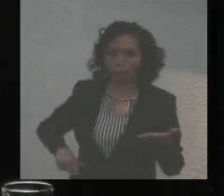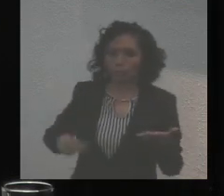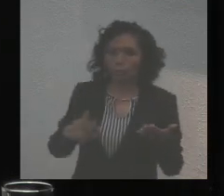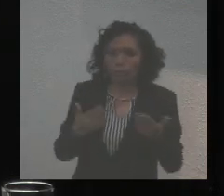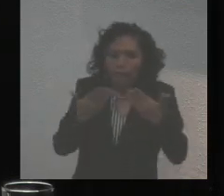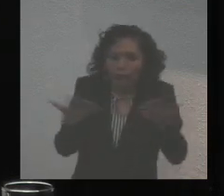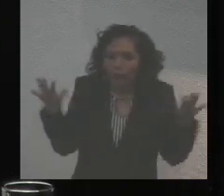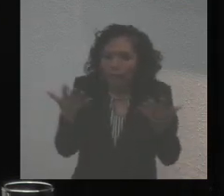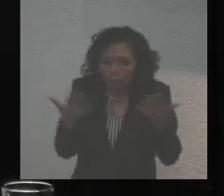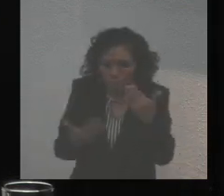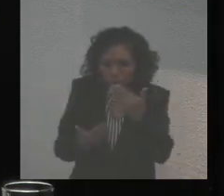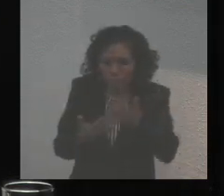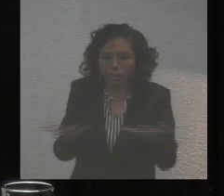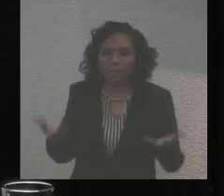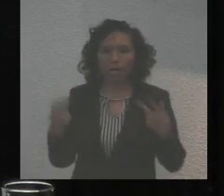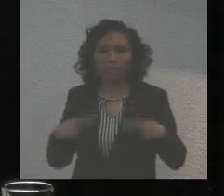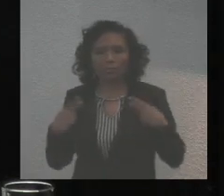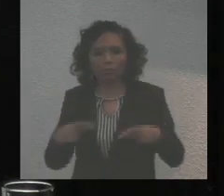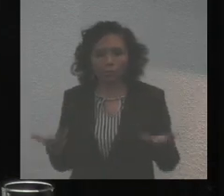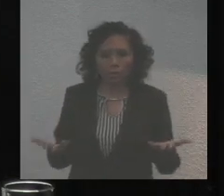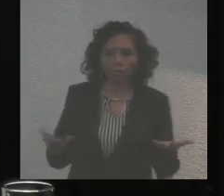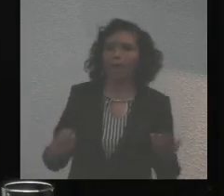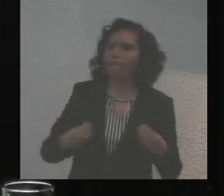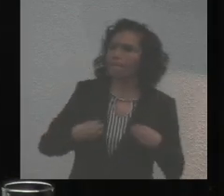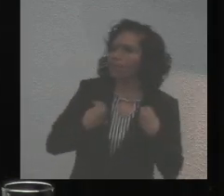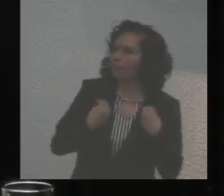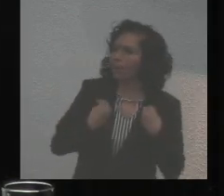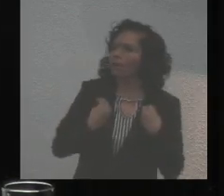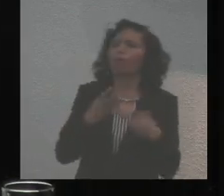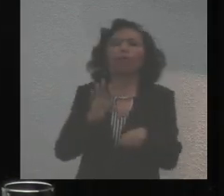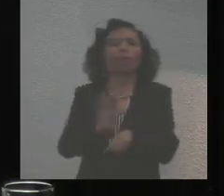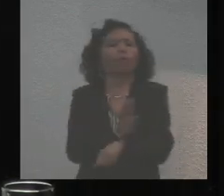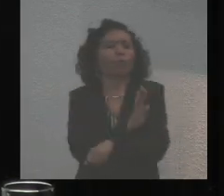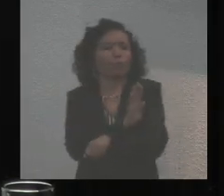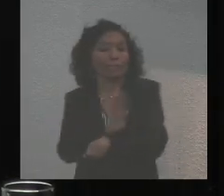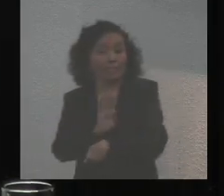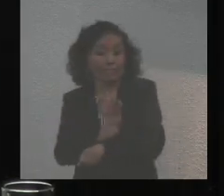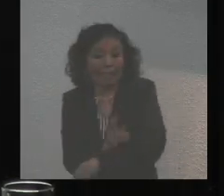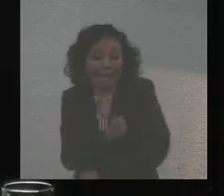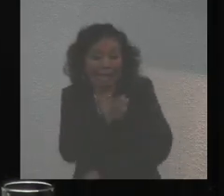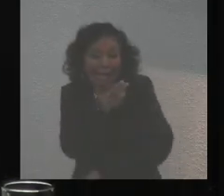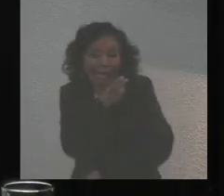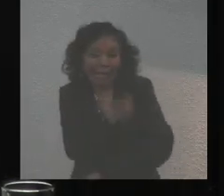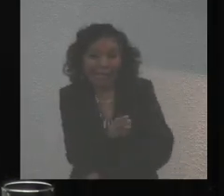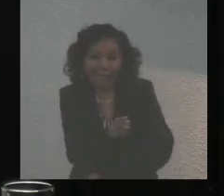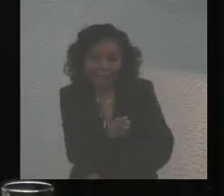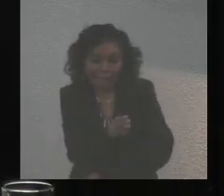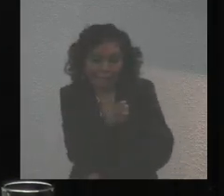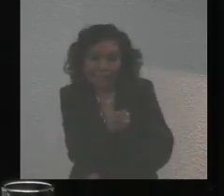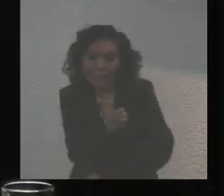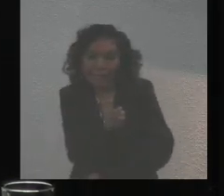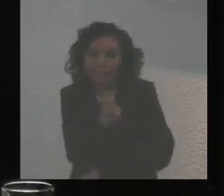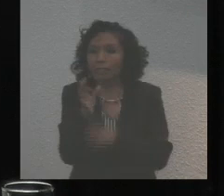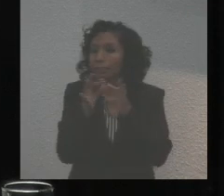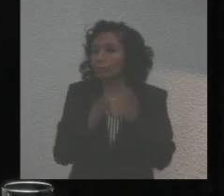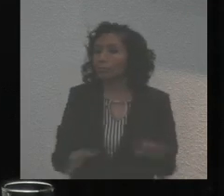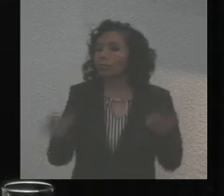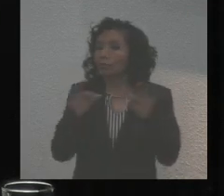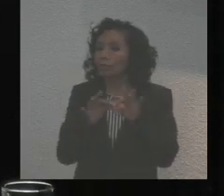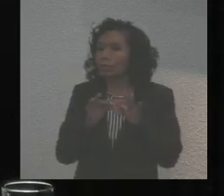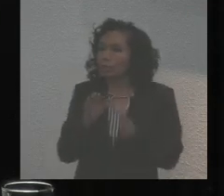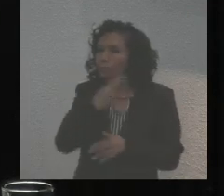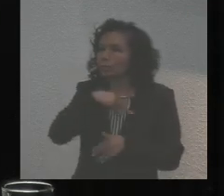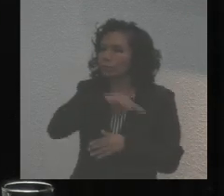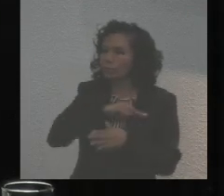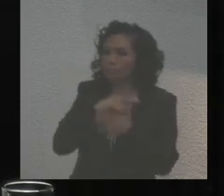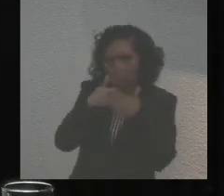las condiciones para que la gente viva con bienestar. Y es ahí, justo ahí, en donde debemos